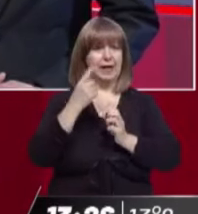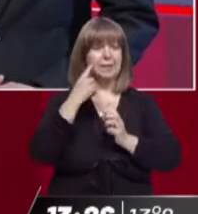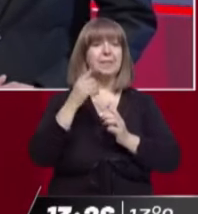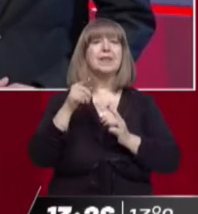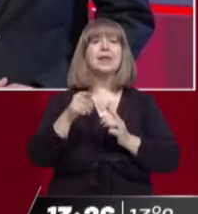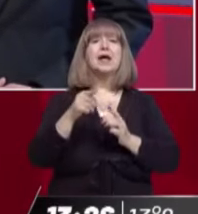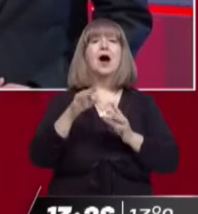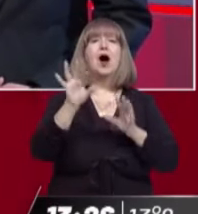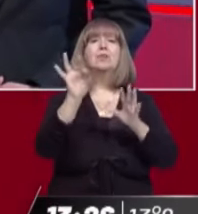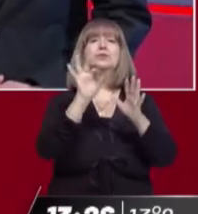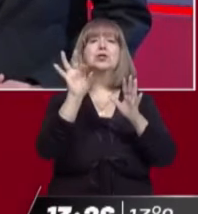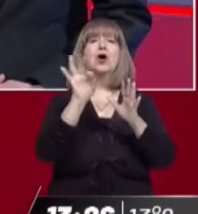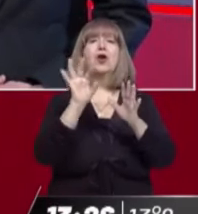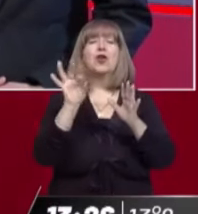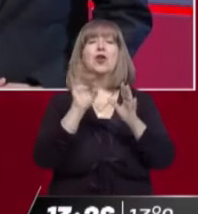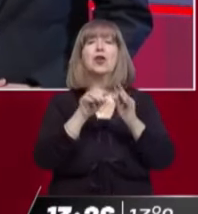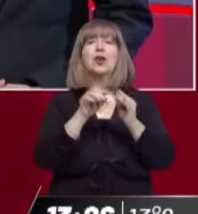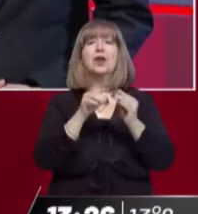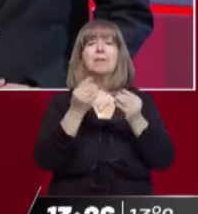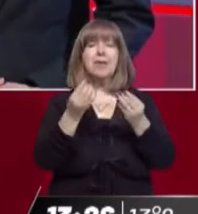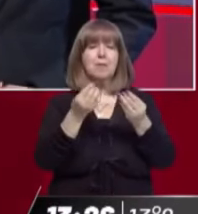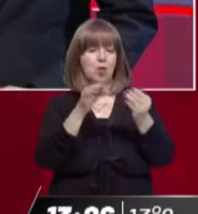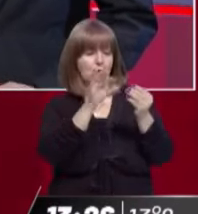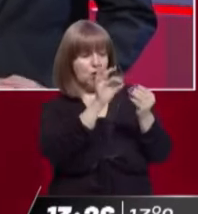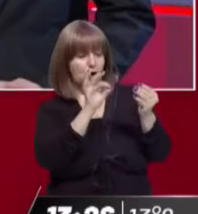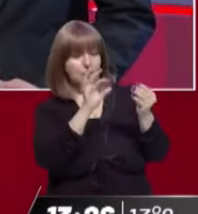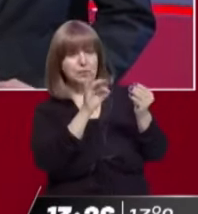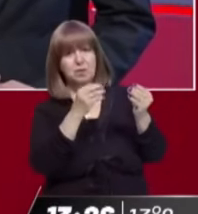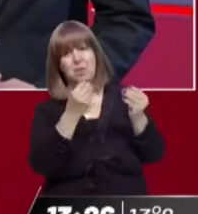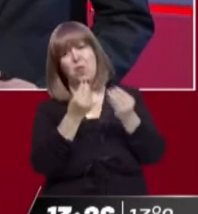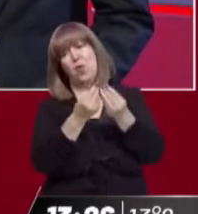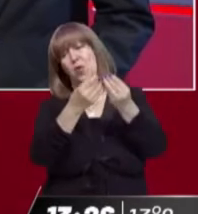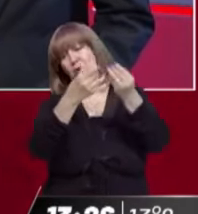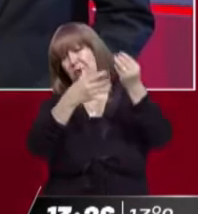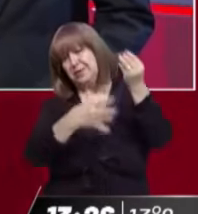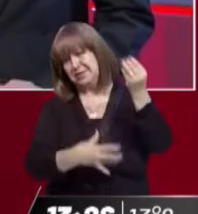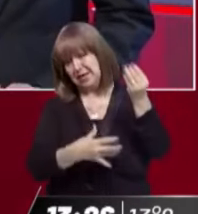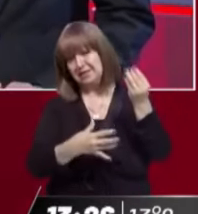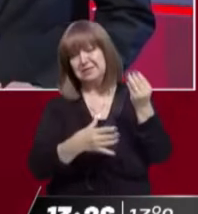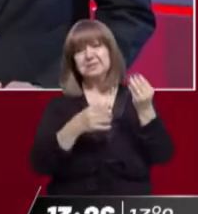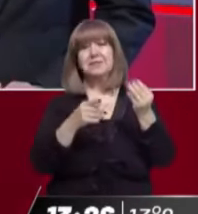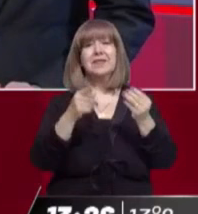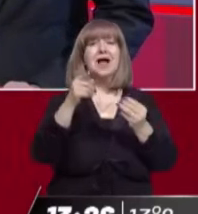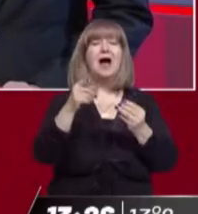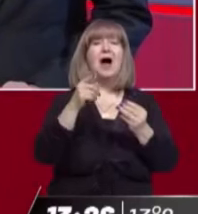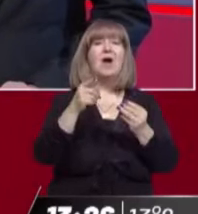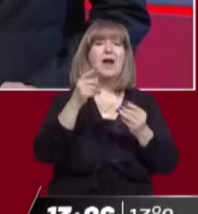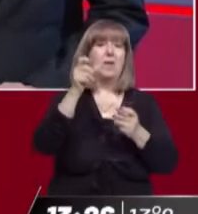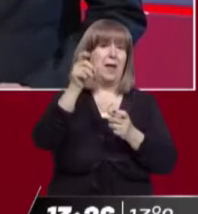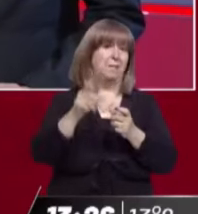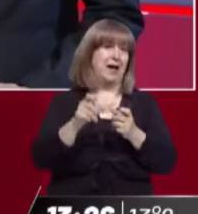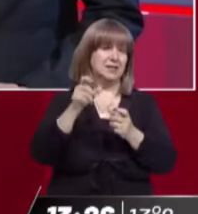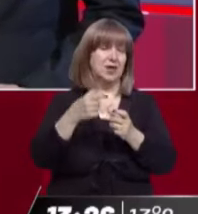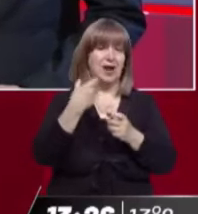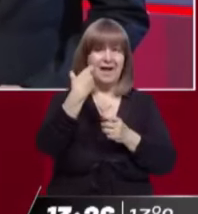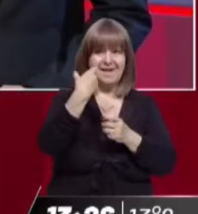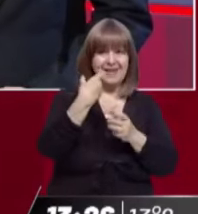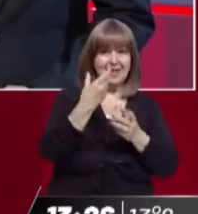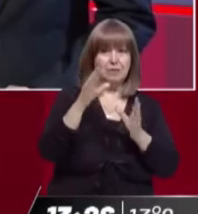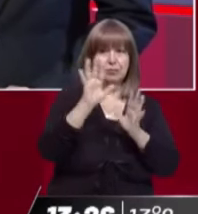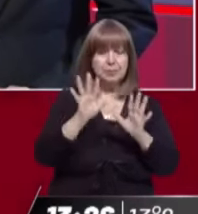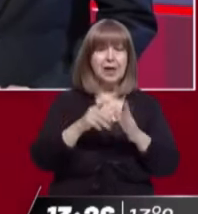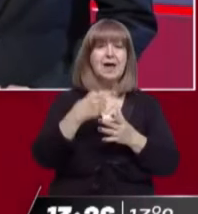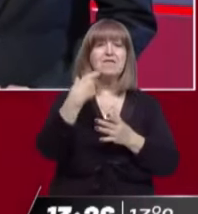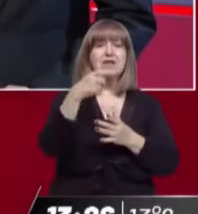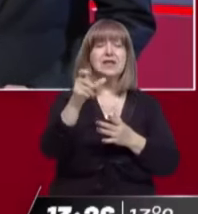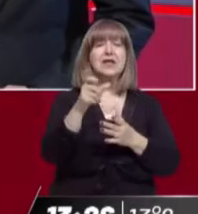Las opciones que tenemos para hacer con esta inteligencia artificial son millones e infinitas. Miren lo que hizo este usuario, que es un video que se viralizó, que le pidió